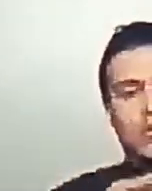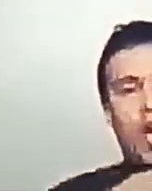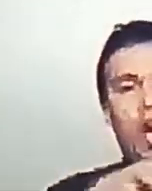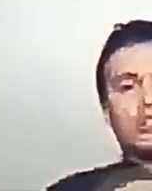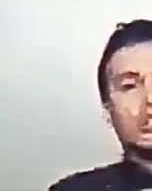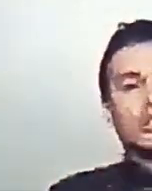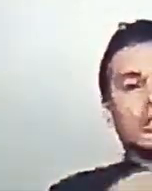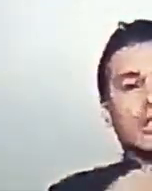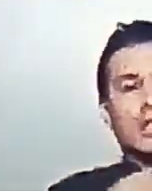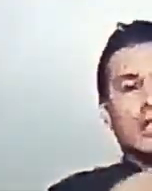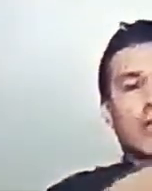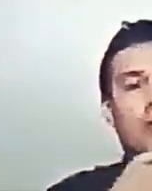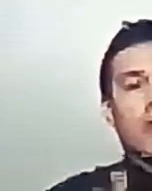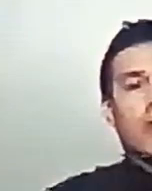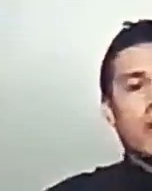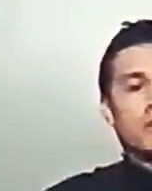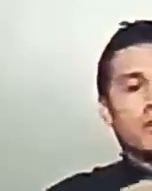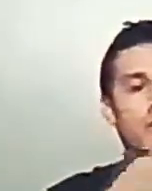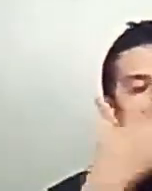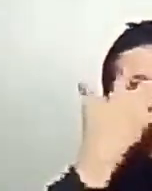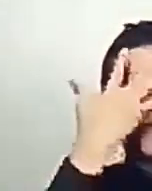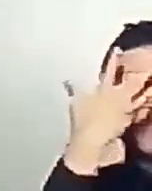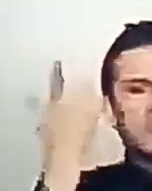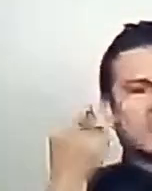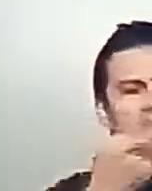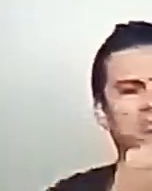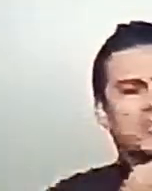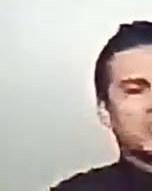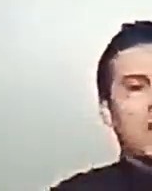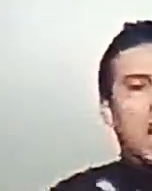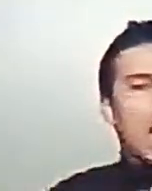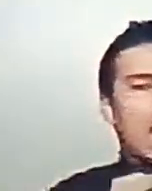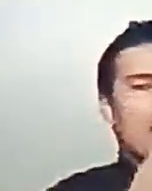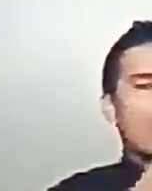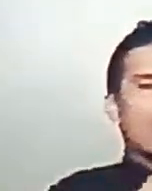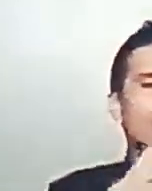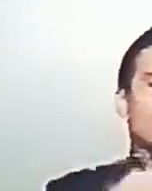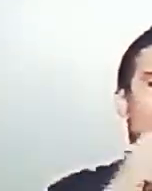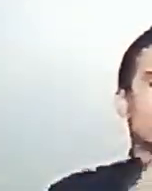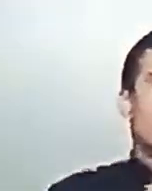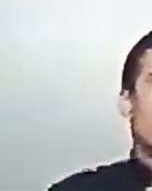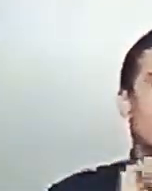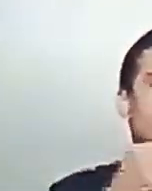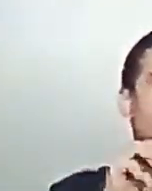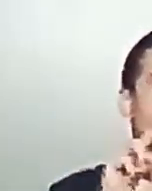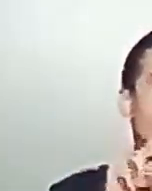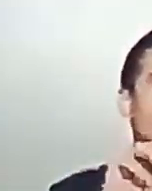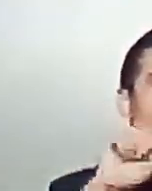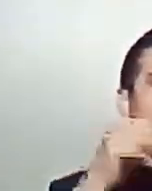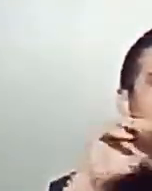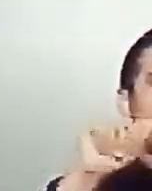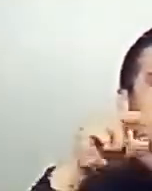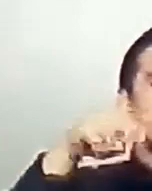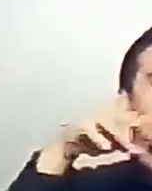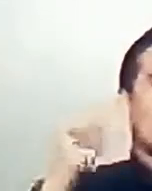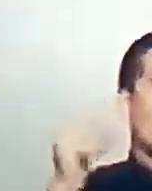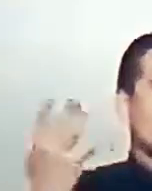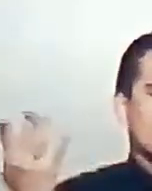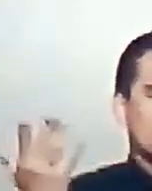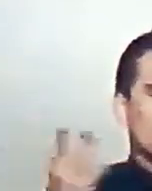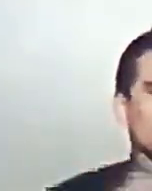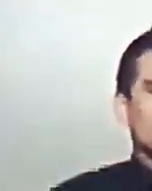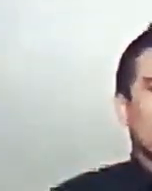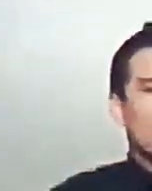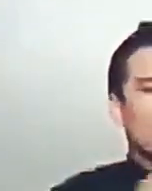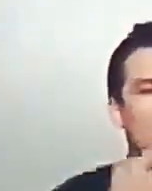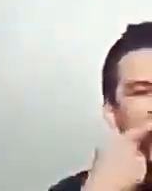actual prefecta Susana González. Y por supuesto, sabemos que ella está más preocupada de los likes de su cuenta de Instagram